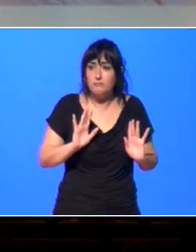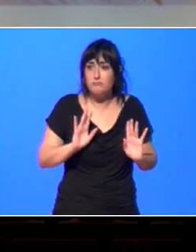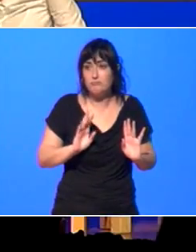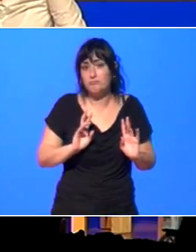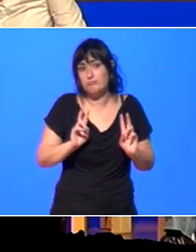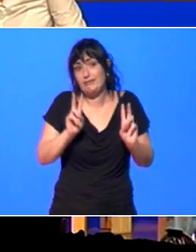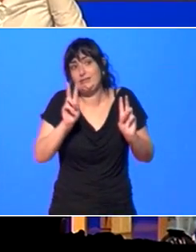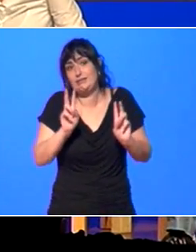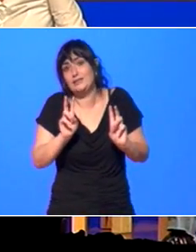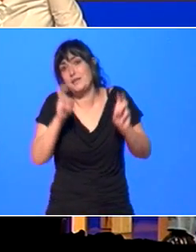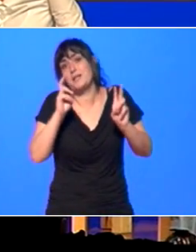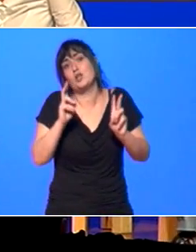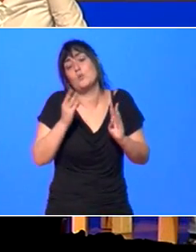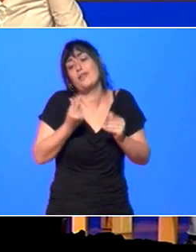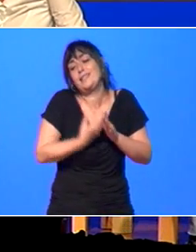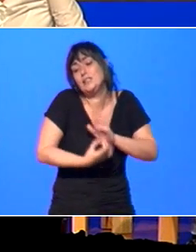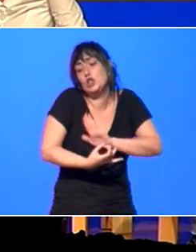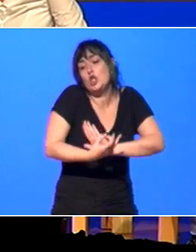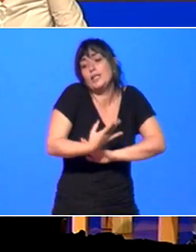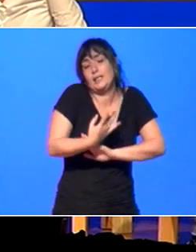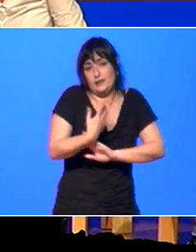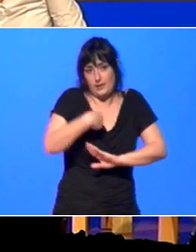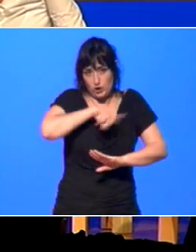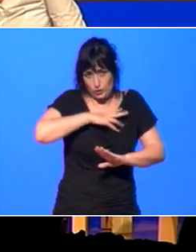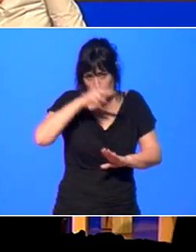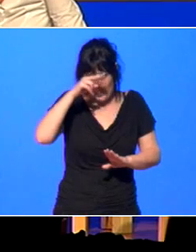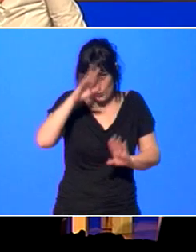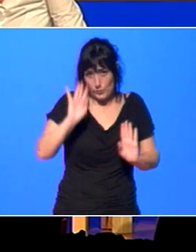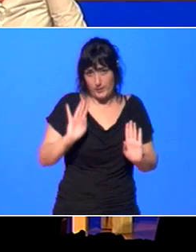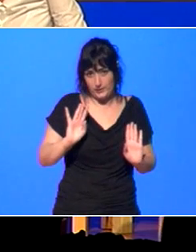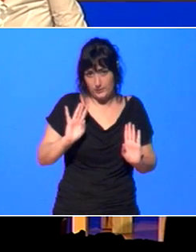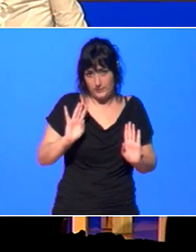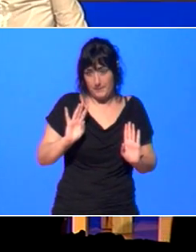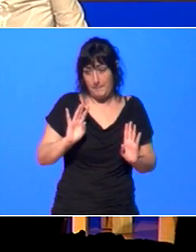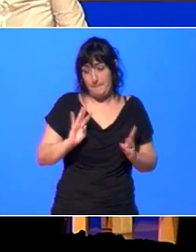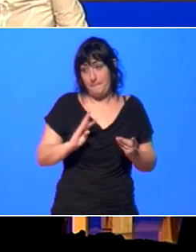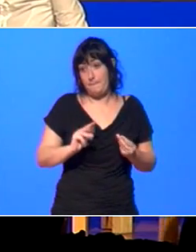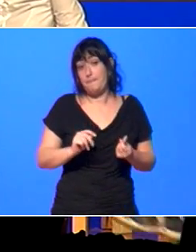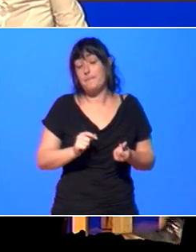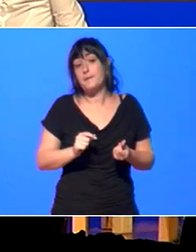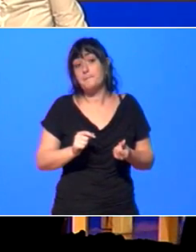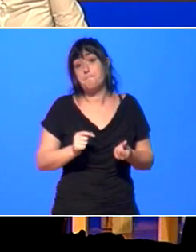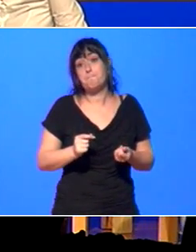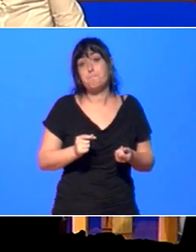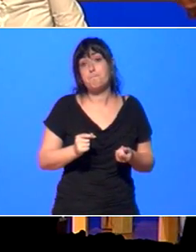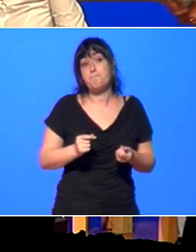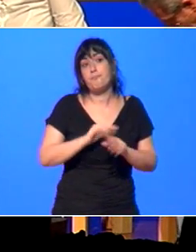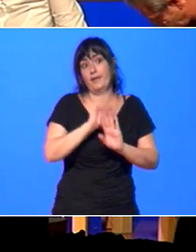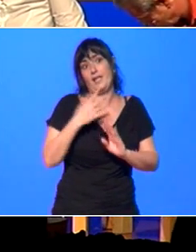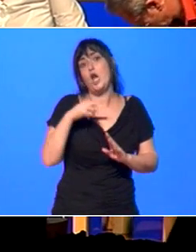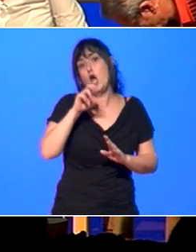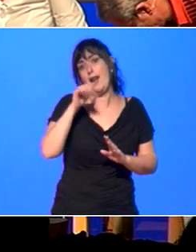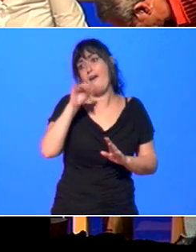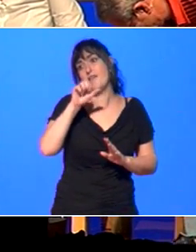captura algo de la esencia de lo que nos preocupa, pero no la agota. Rafael ha estado hablando extenso y bien esta